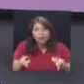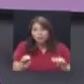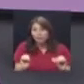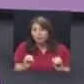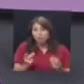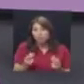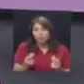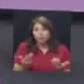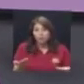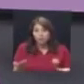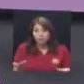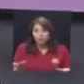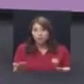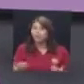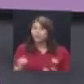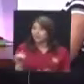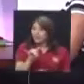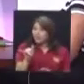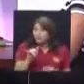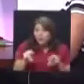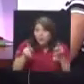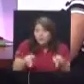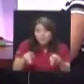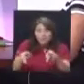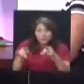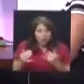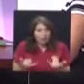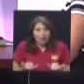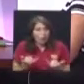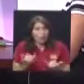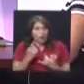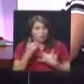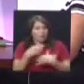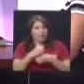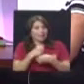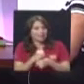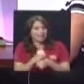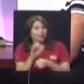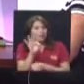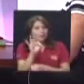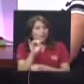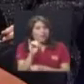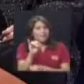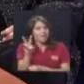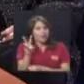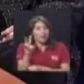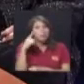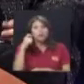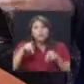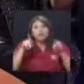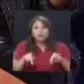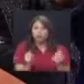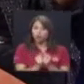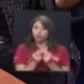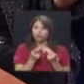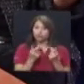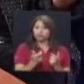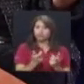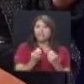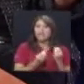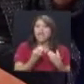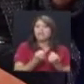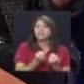que son los mismos que no se le están haciendo ahora porque los que tienen recursos económicos están saliendo el país y todos los diputados